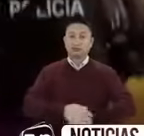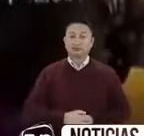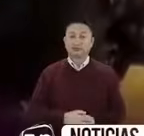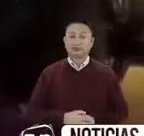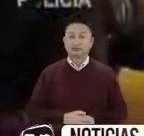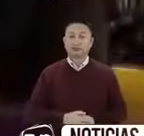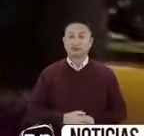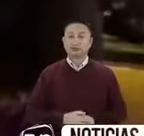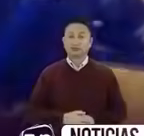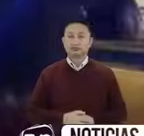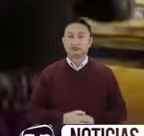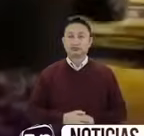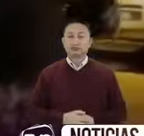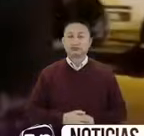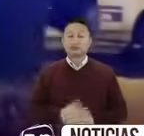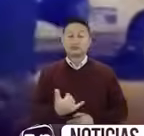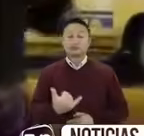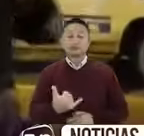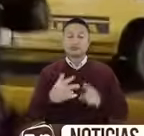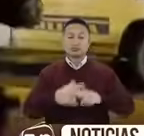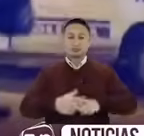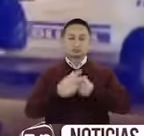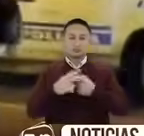Al momento las investigaciones avanzan.